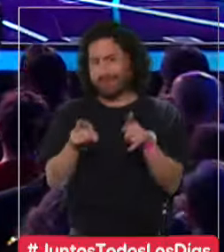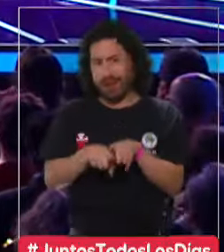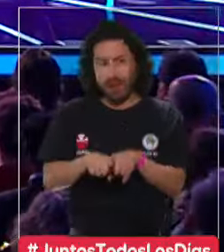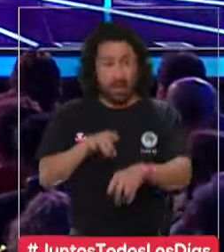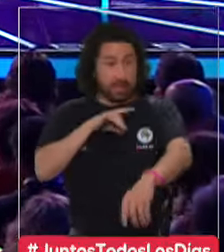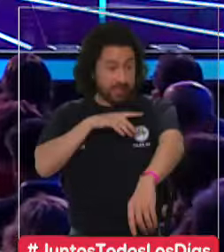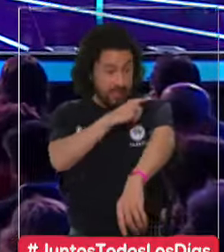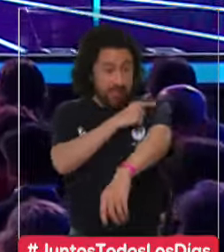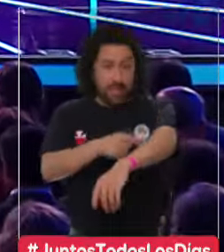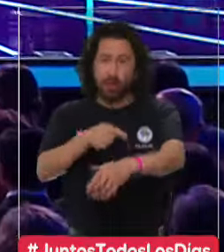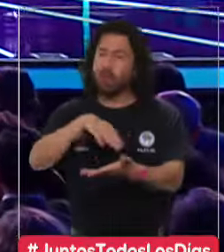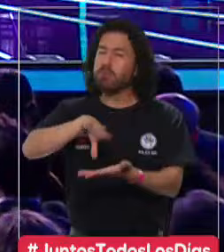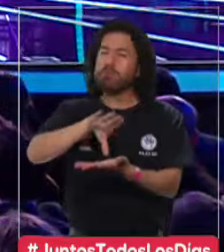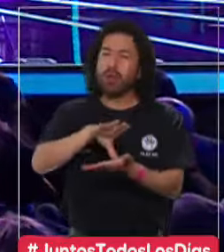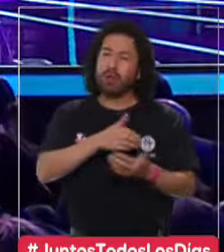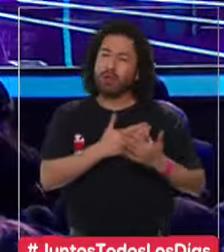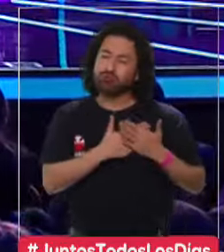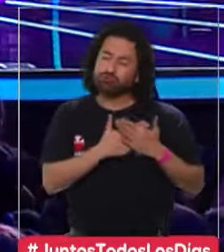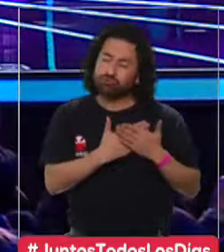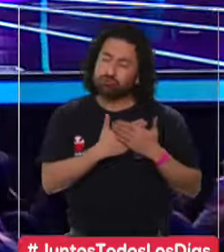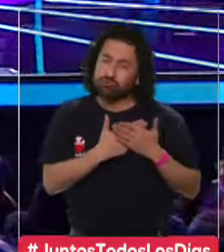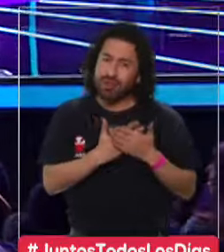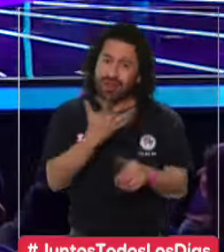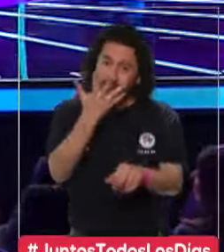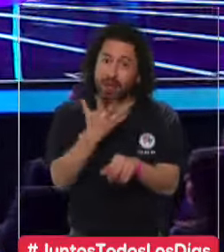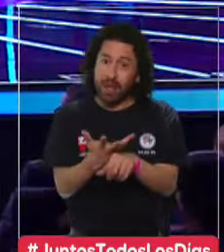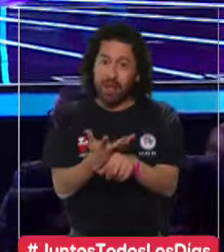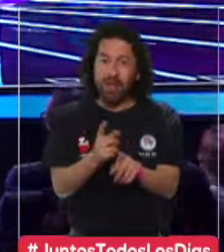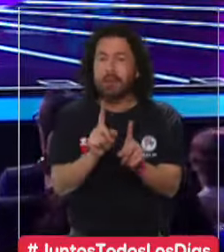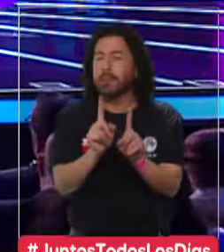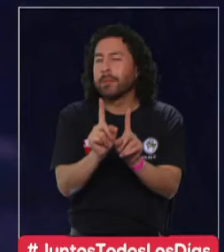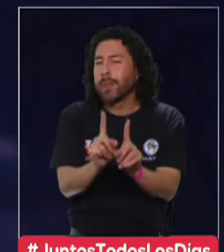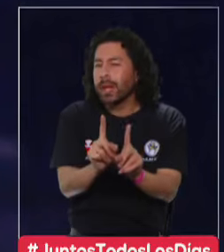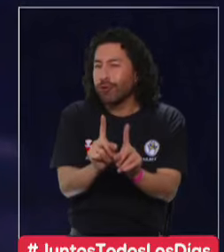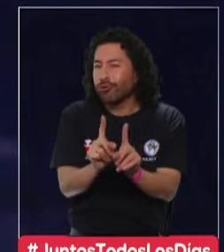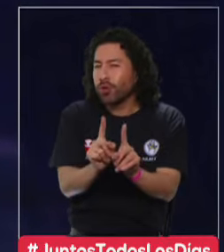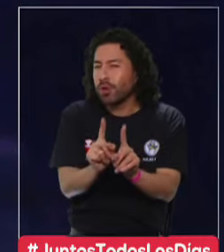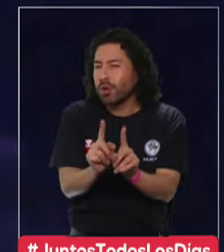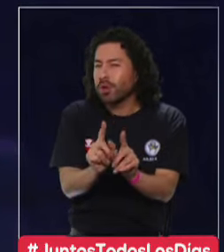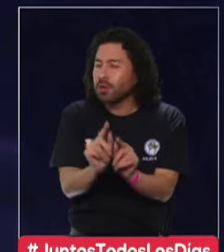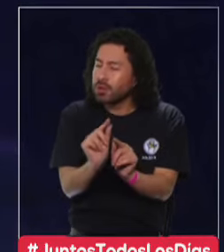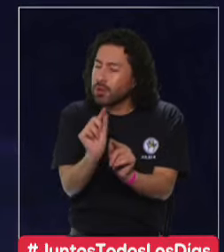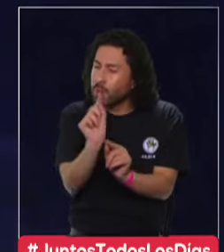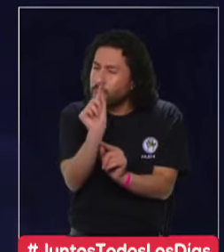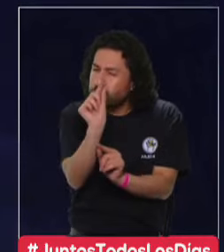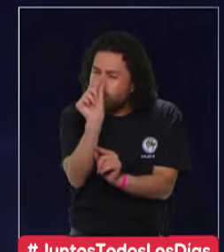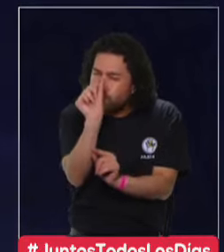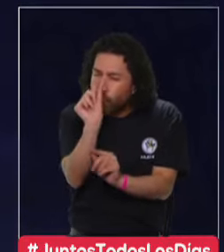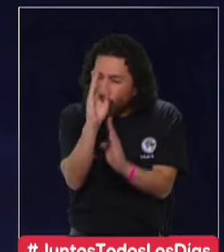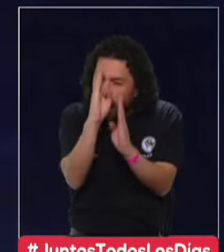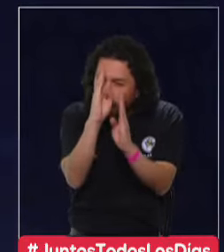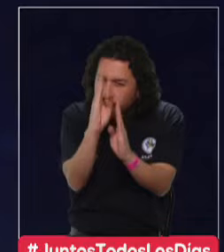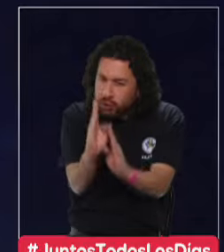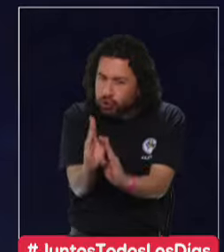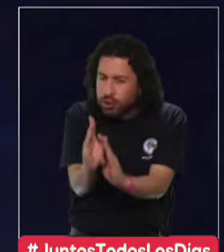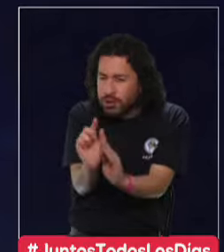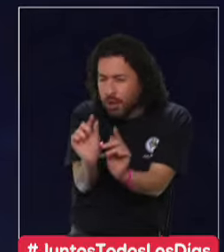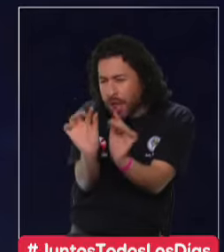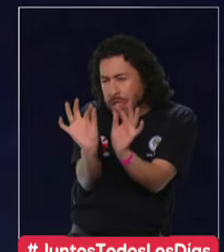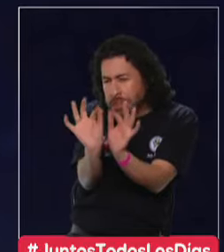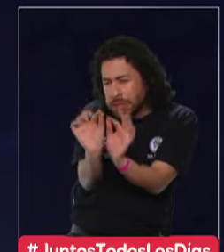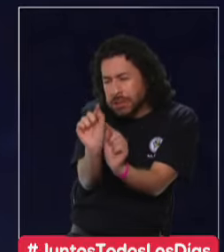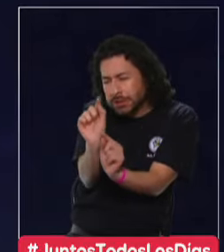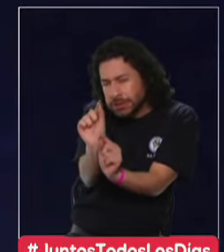país solidario sigue existiendo. Si tan solo pusiéramos un poco más de atención a esos pequeños,